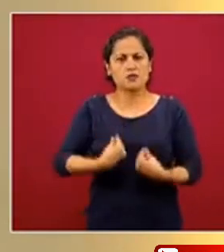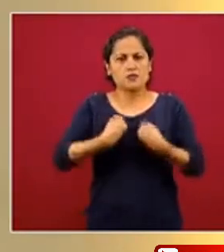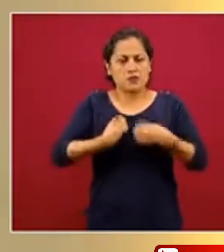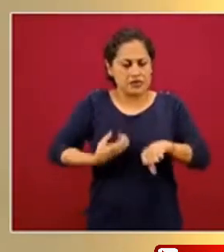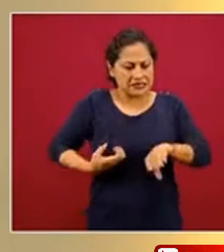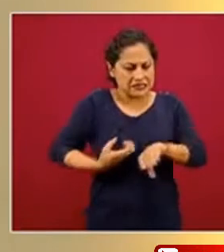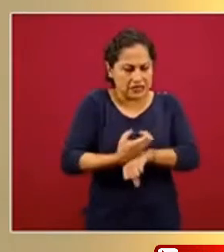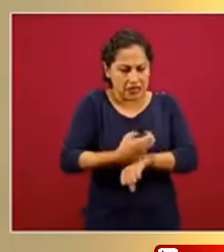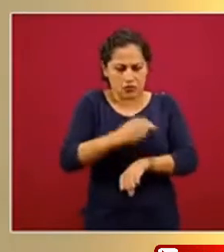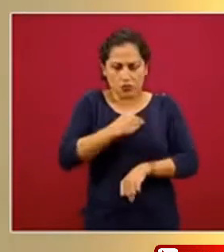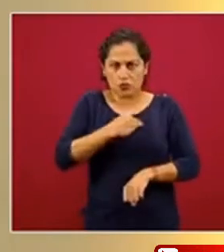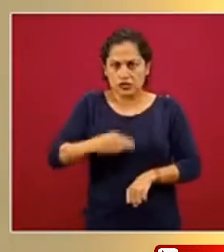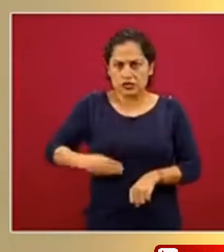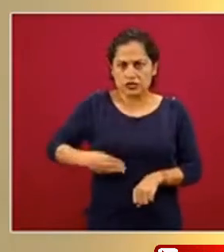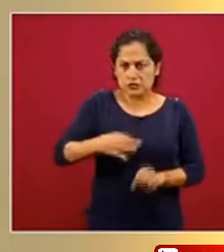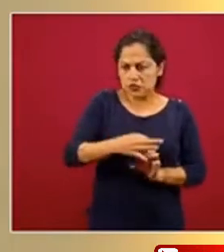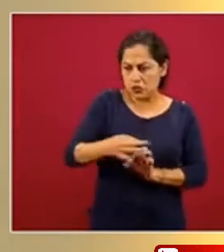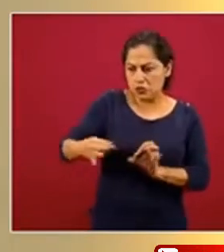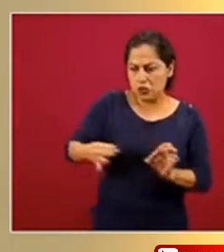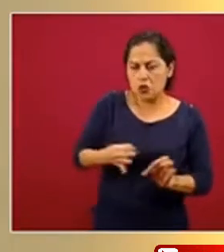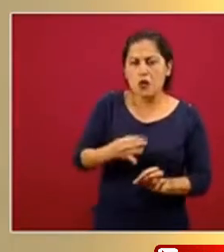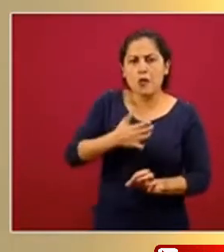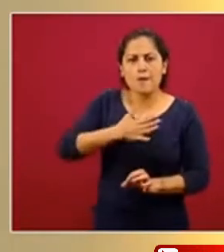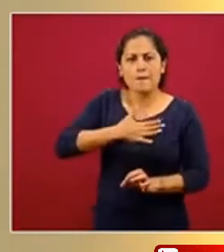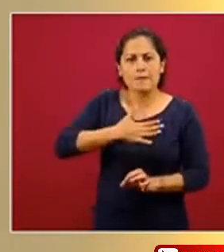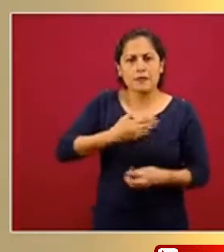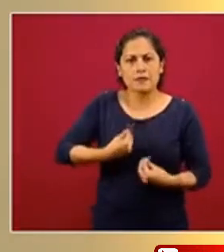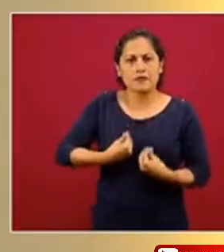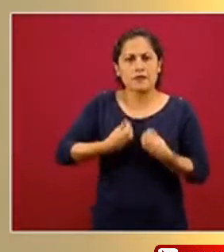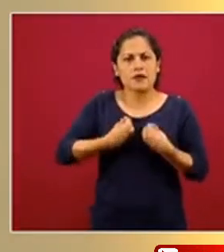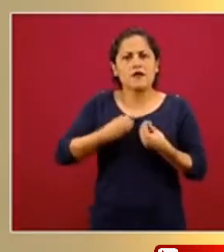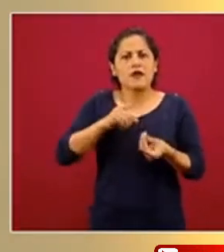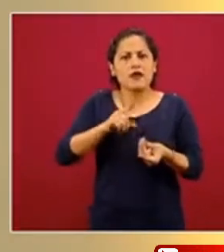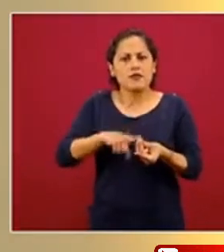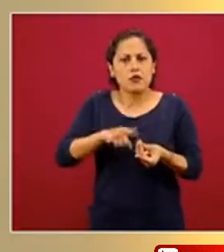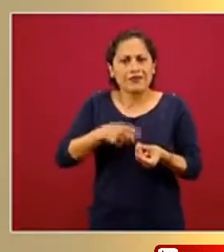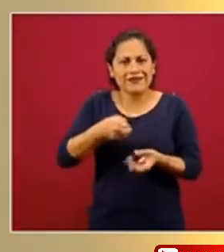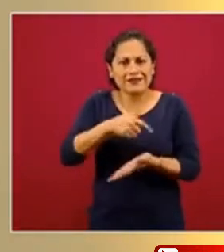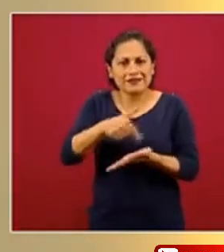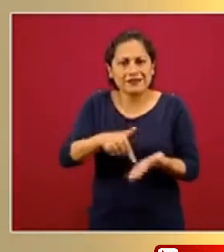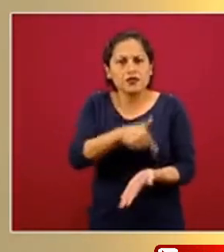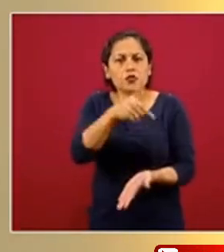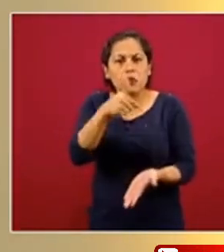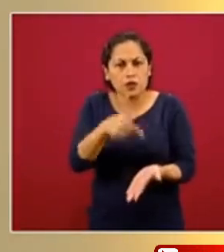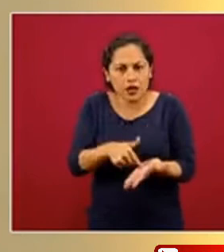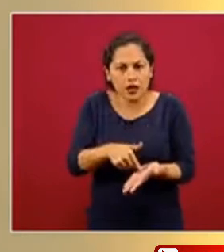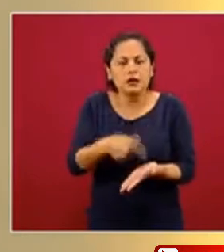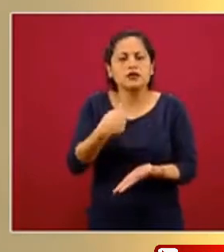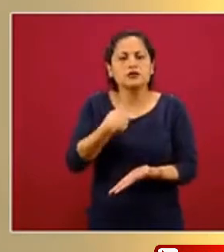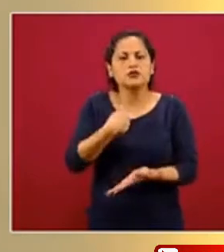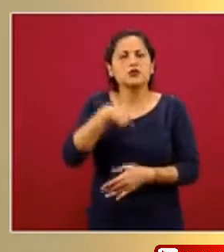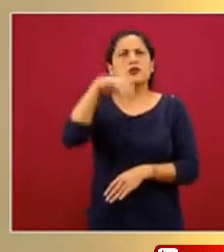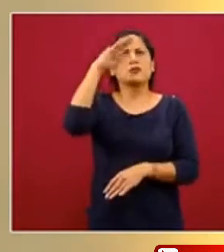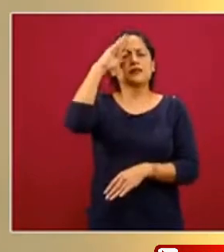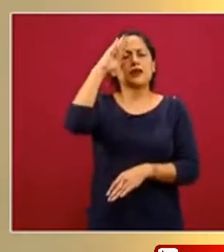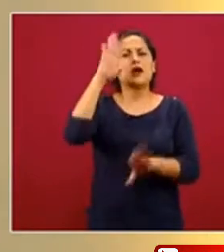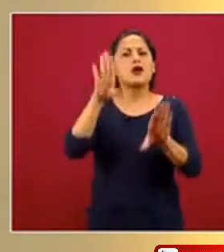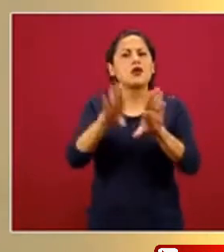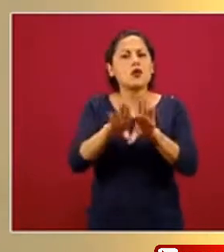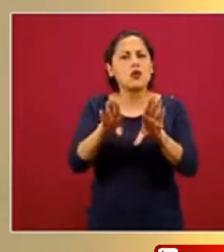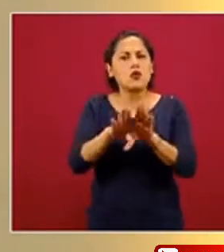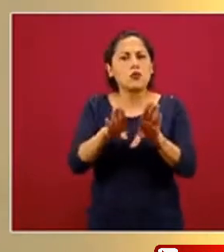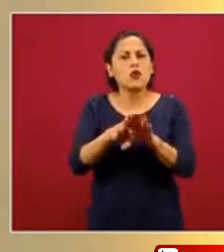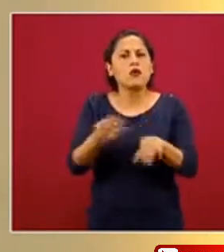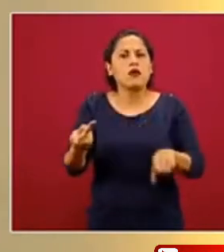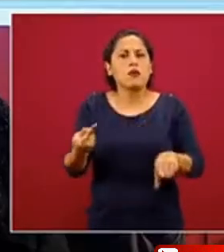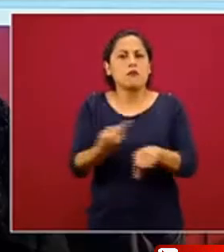resido, el municipio en el que estoy, el lugar donde trabajo. ¿Qué debo esperar? ¿Qué debo pensar que está ocurriendo respecto